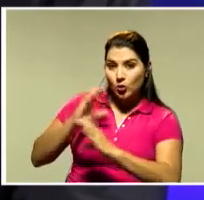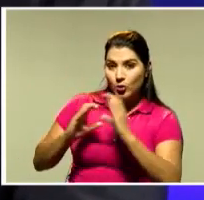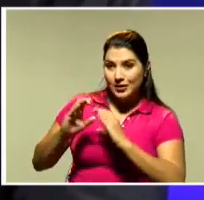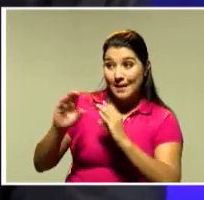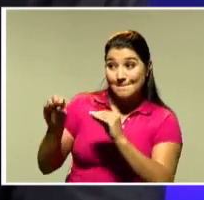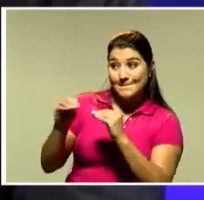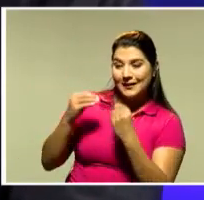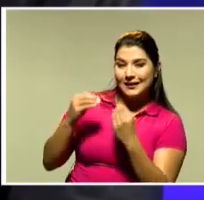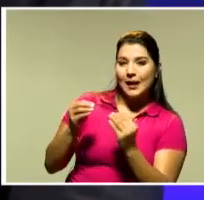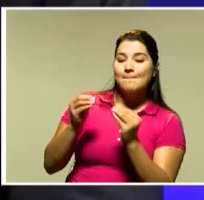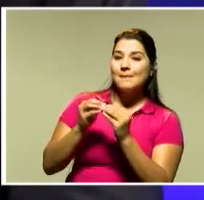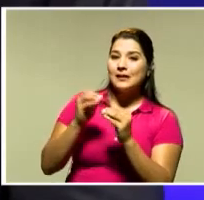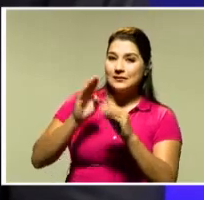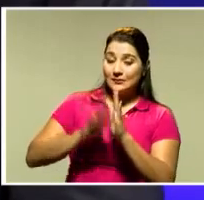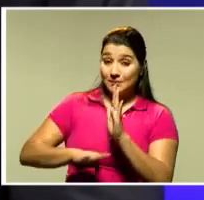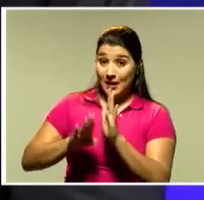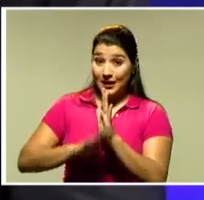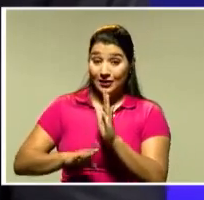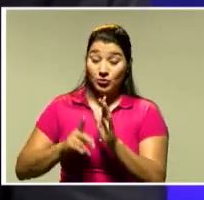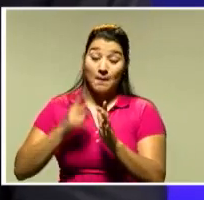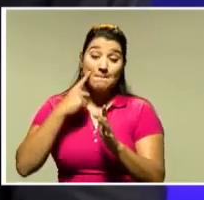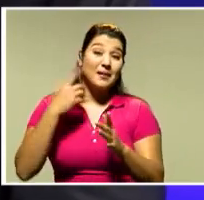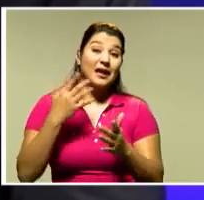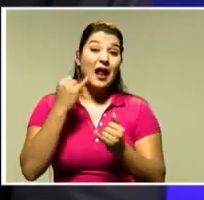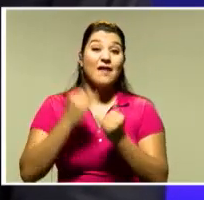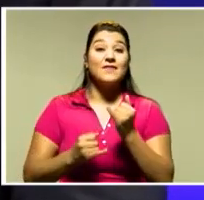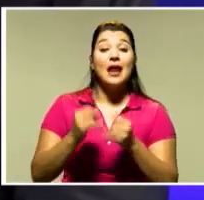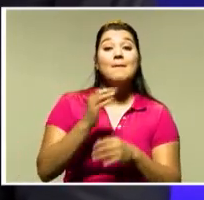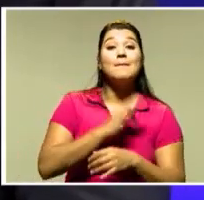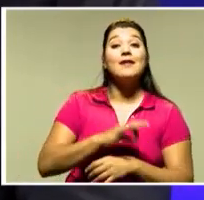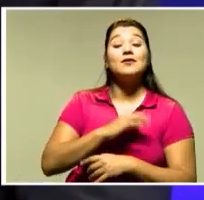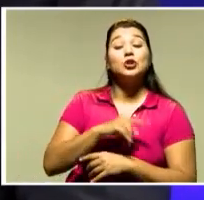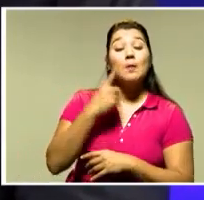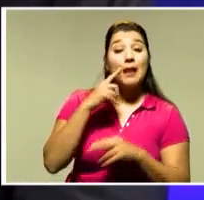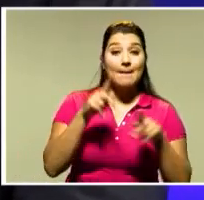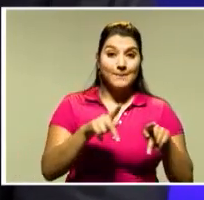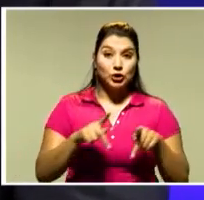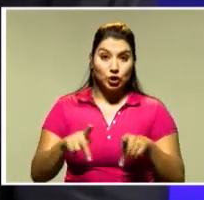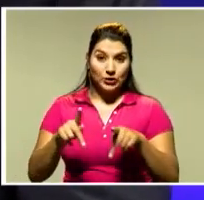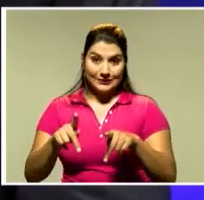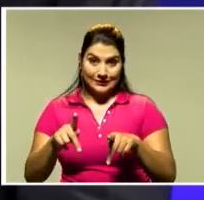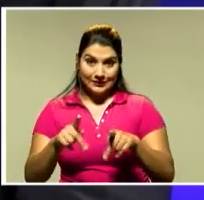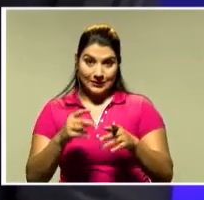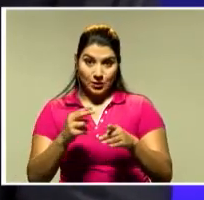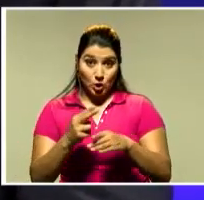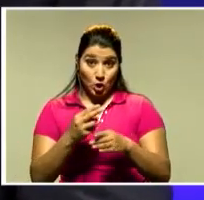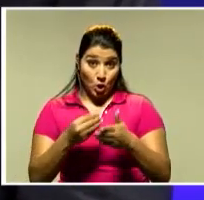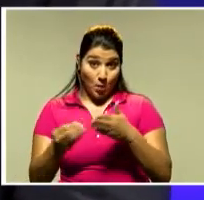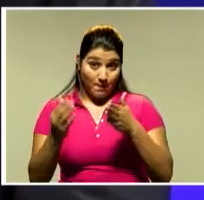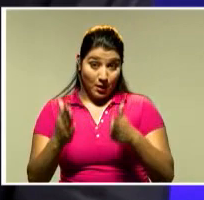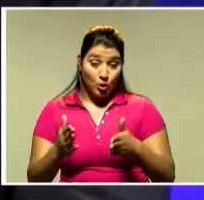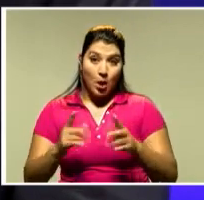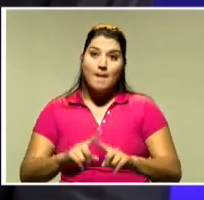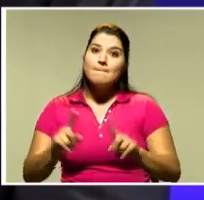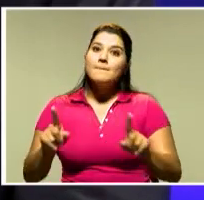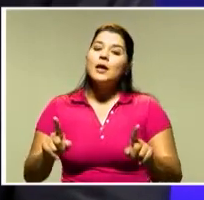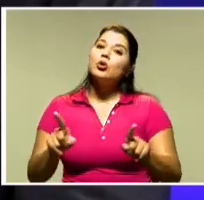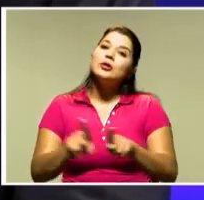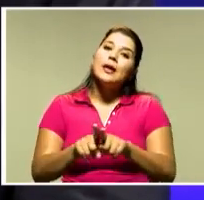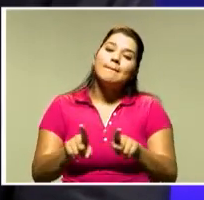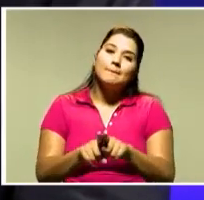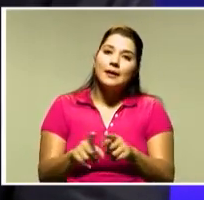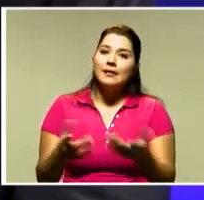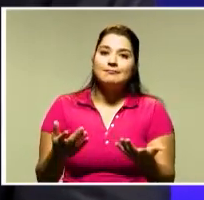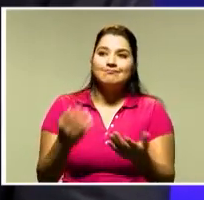de redundar en un beneficio para los consumidores. Pero por supuesto que hay corrientes